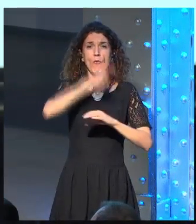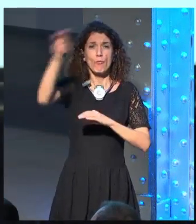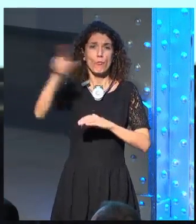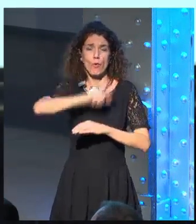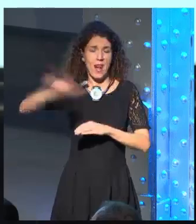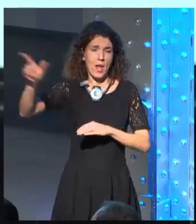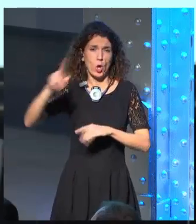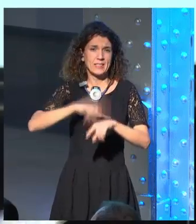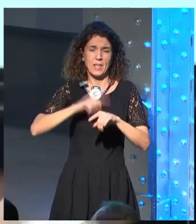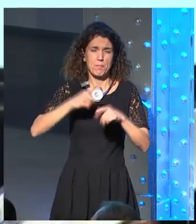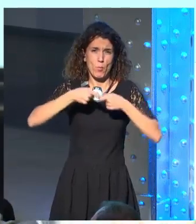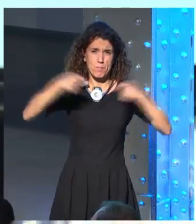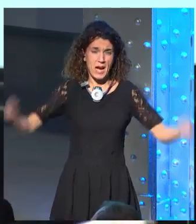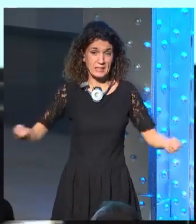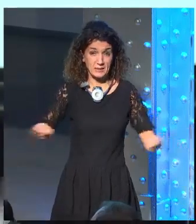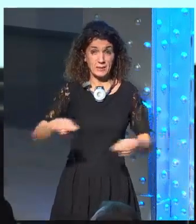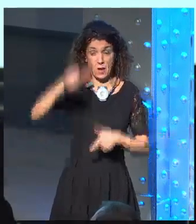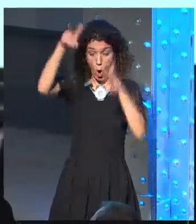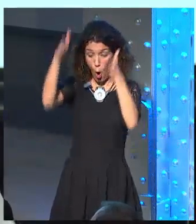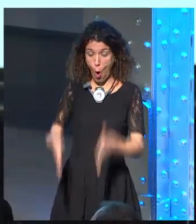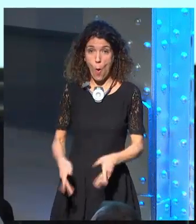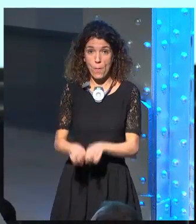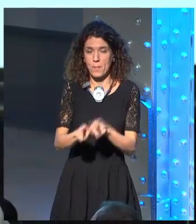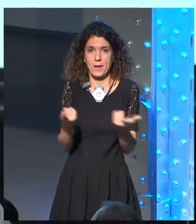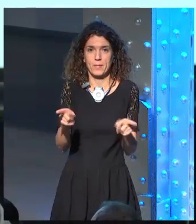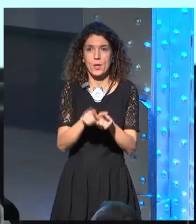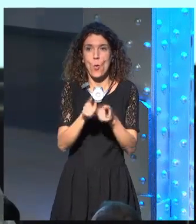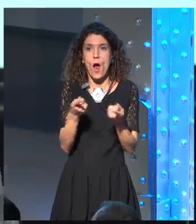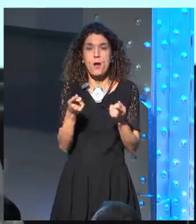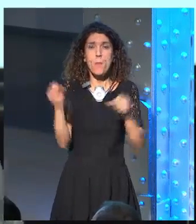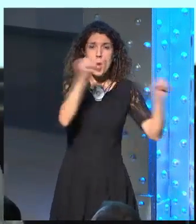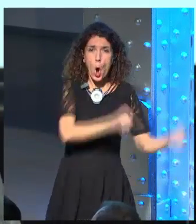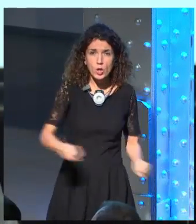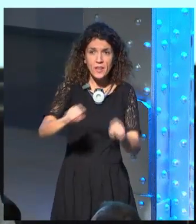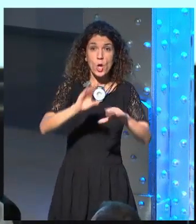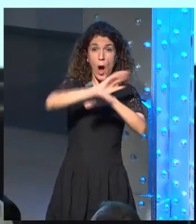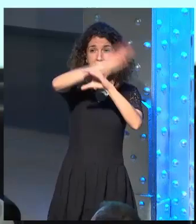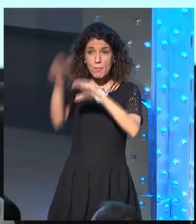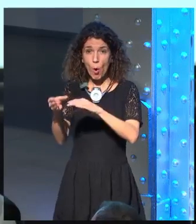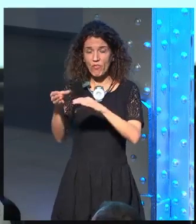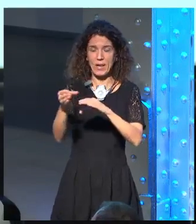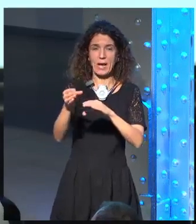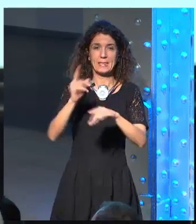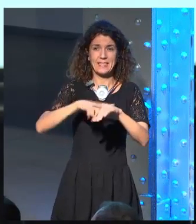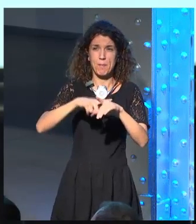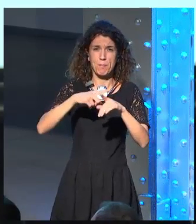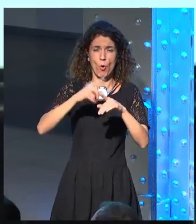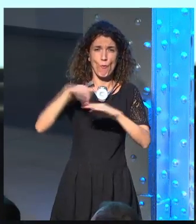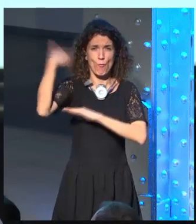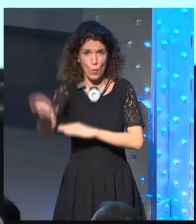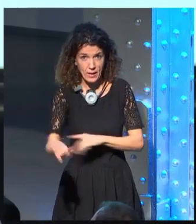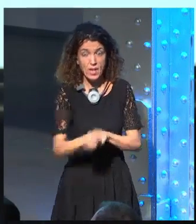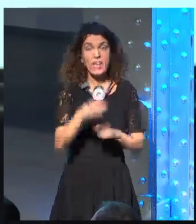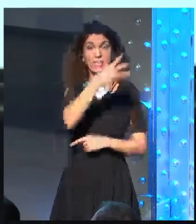uno de los hombres que más ha permanecido fuera de la protección de nuestra atmósfera, al que más tiempo continuado ha